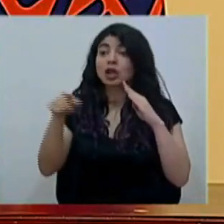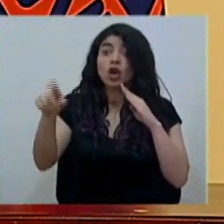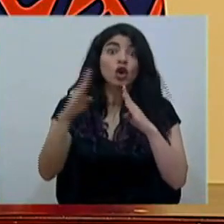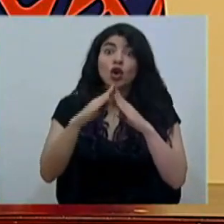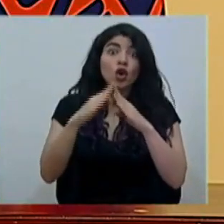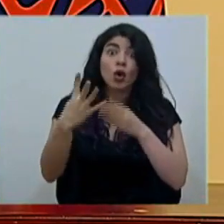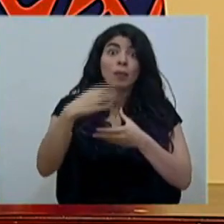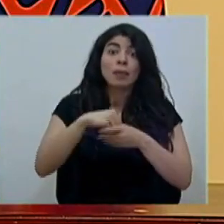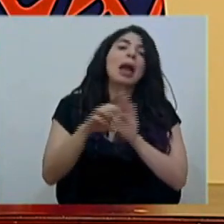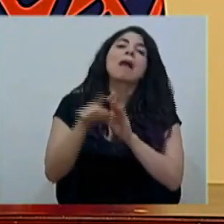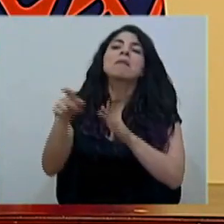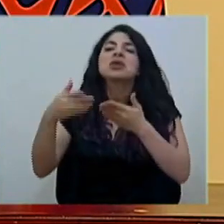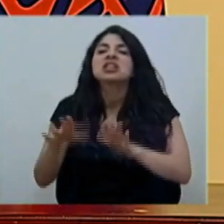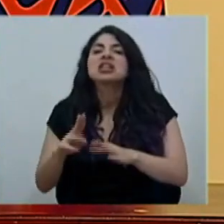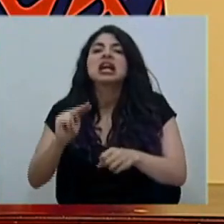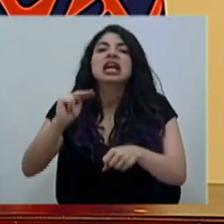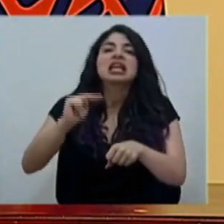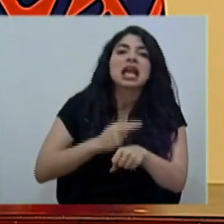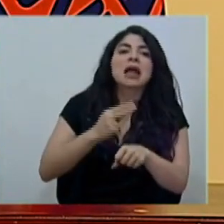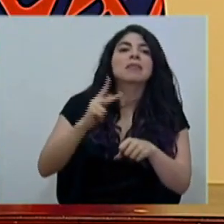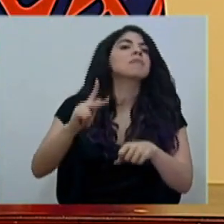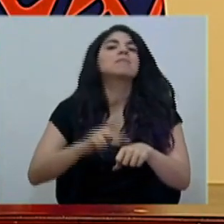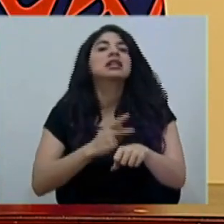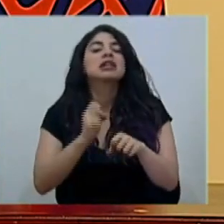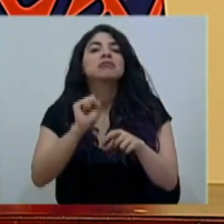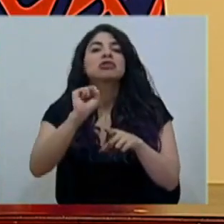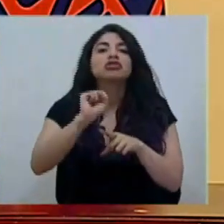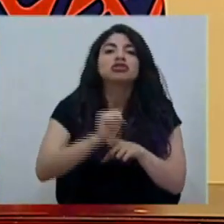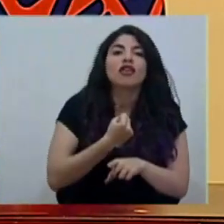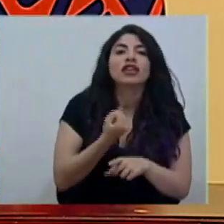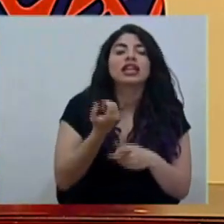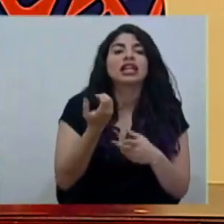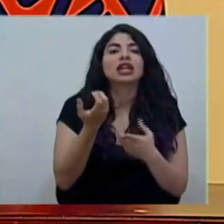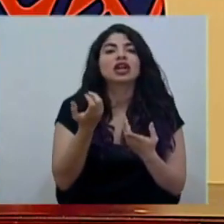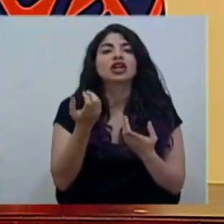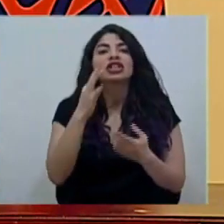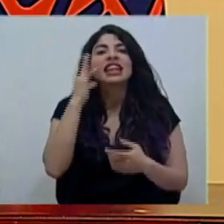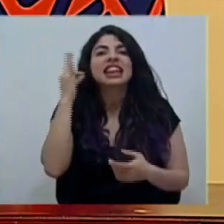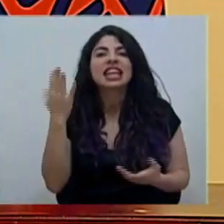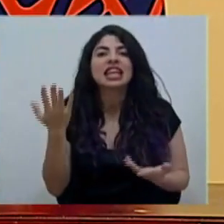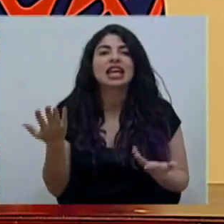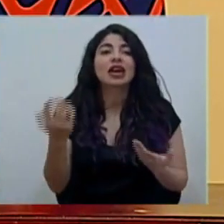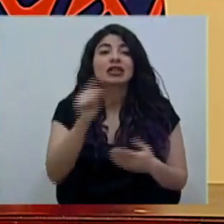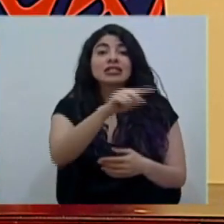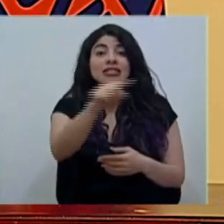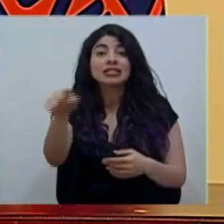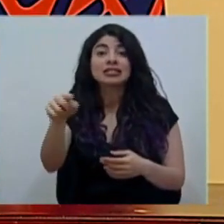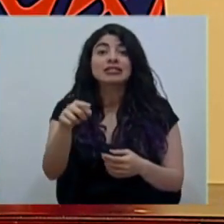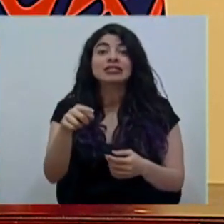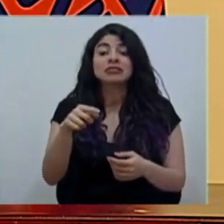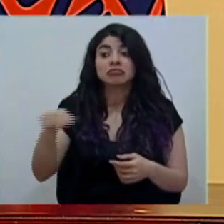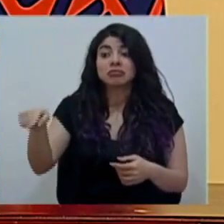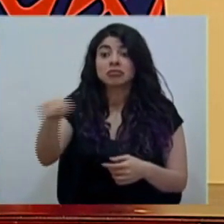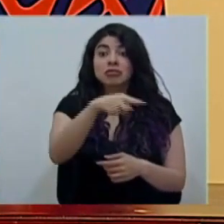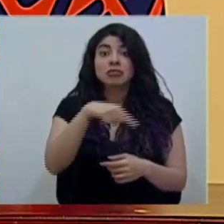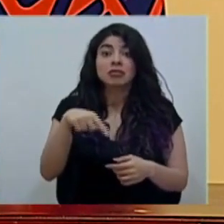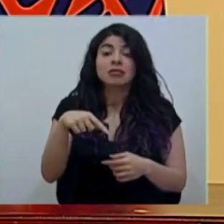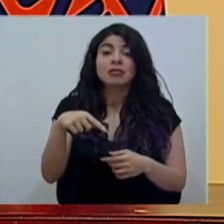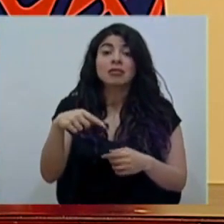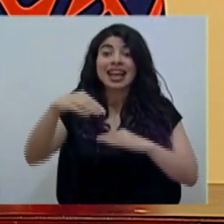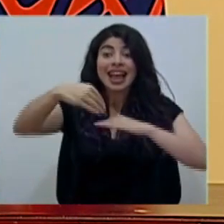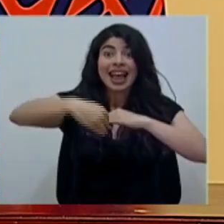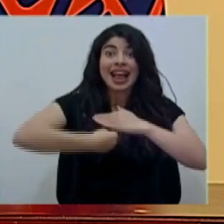hijos, nietos, primos, sobrinos, tíos, etcétera, que van a